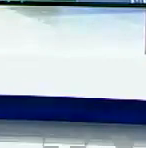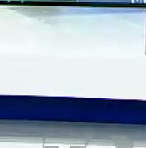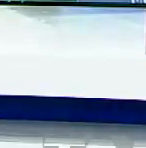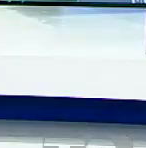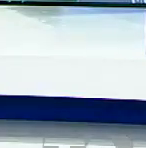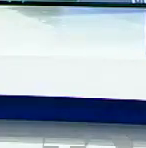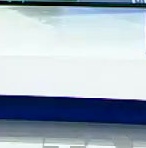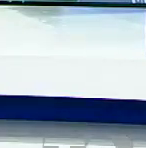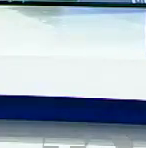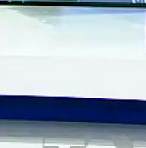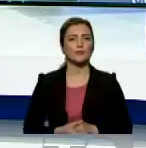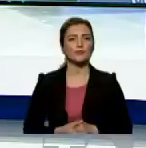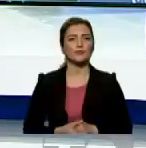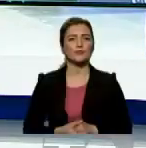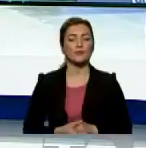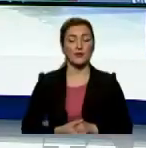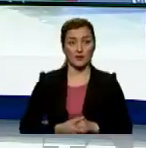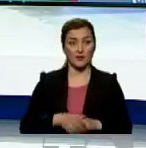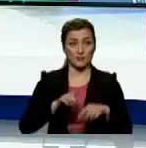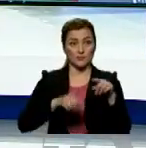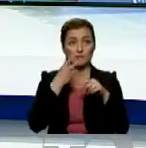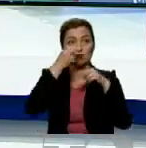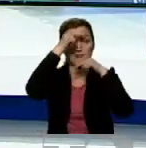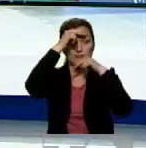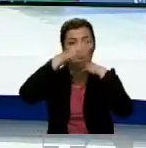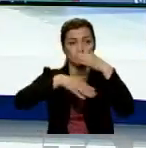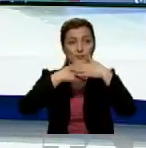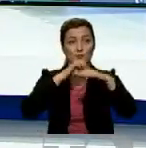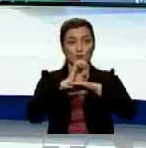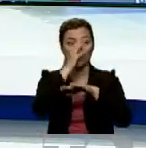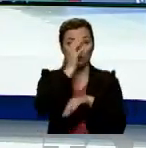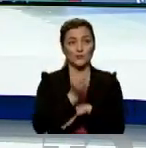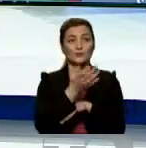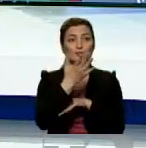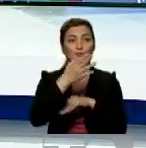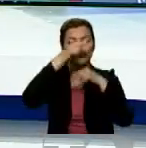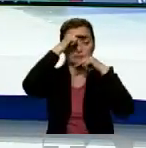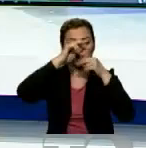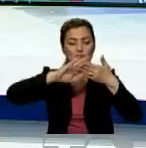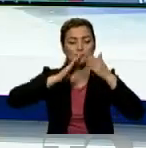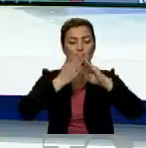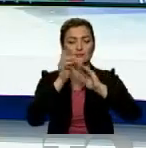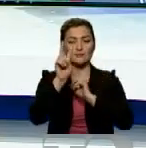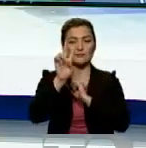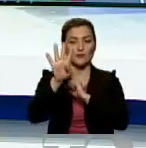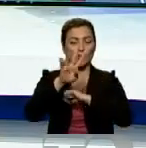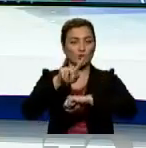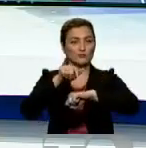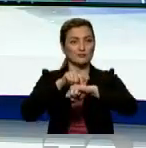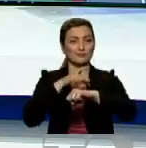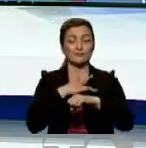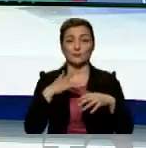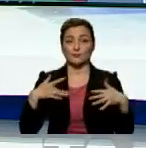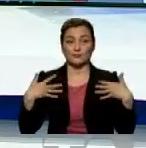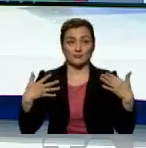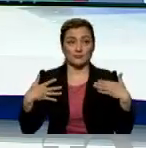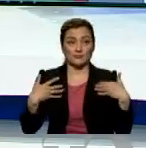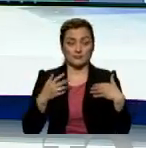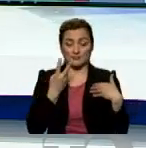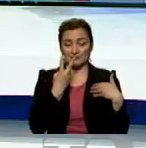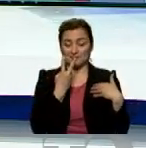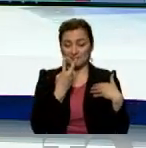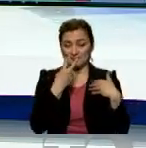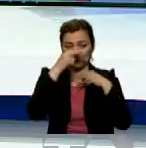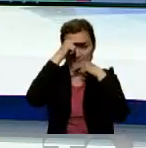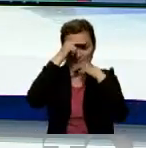Televidentes, amigos de todo el país, buenos días. Gracias por estar junto a nosotros. Ya estamos en su noticiero de la comunidad de 24 horas, contentas de estar junto a